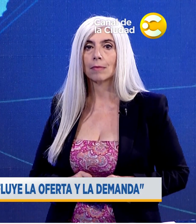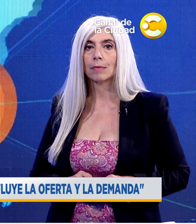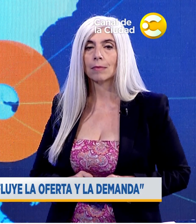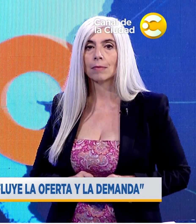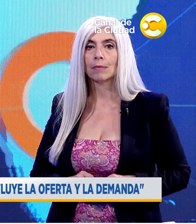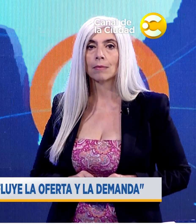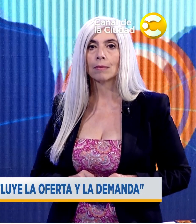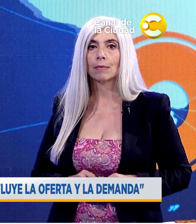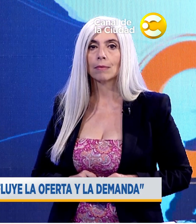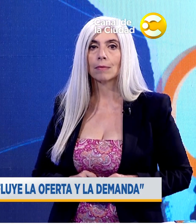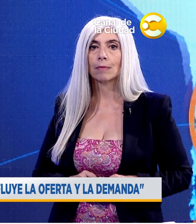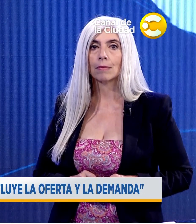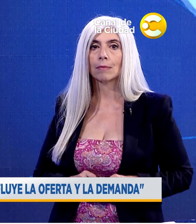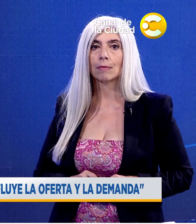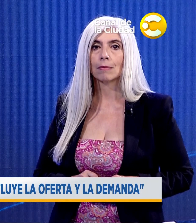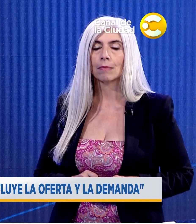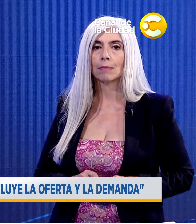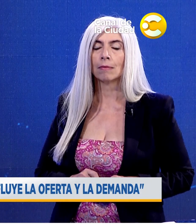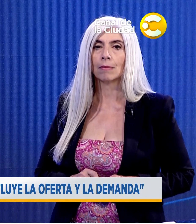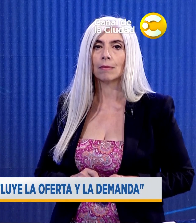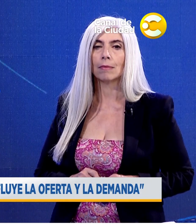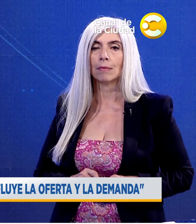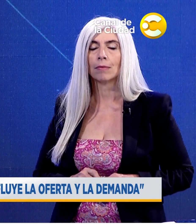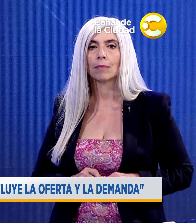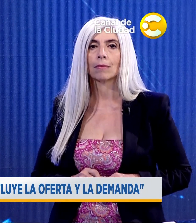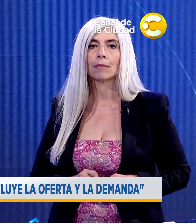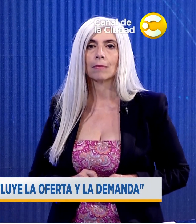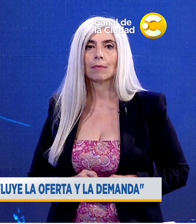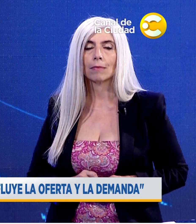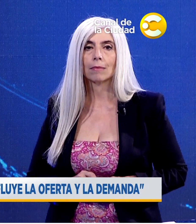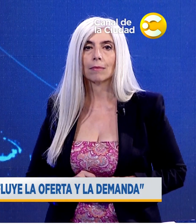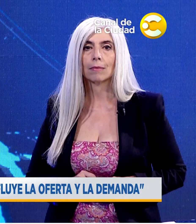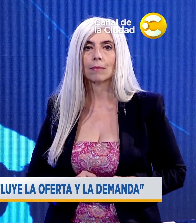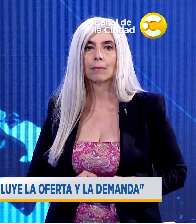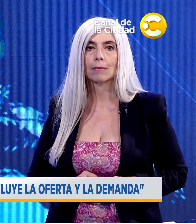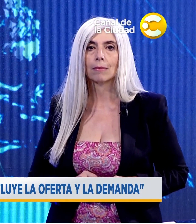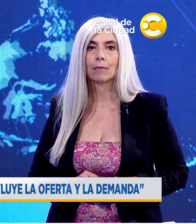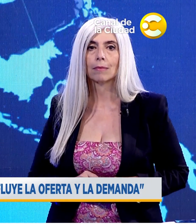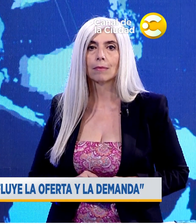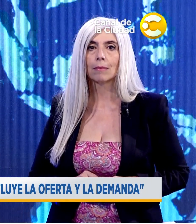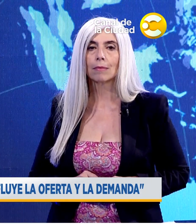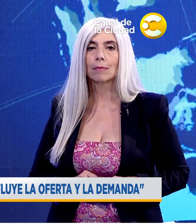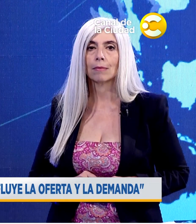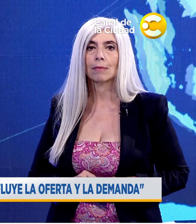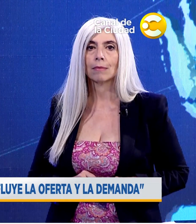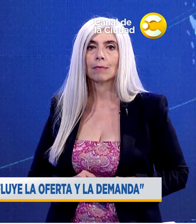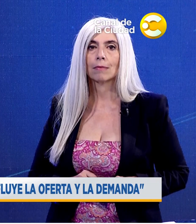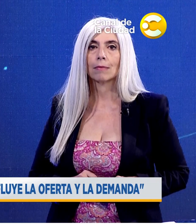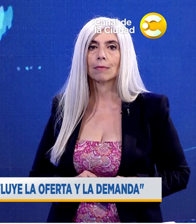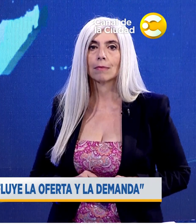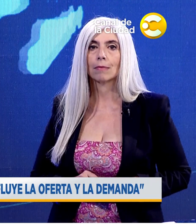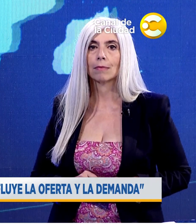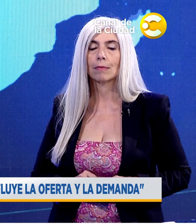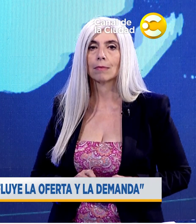ofrecer dólares a un valor ridículo como el que lo colocó la administración